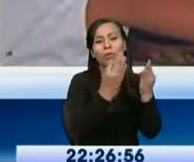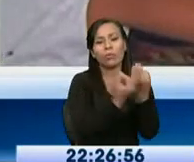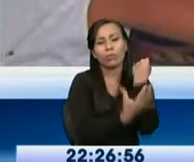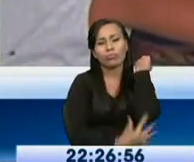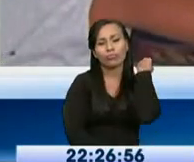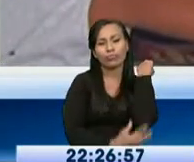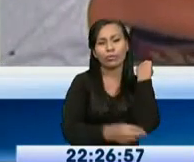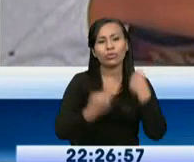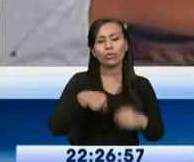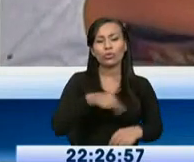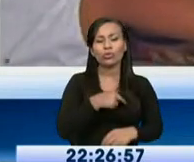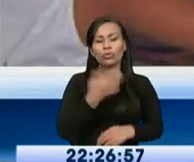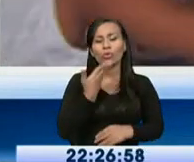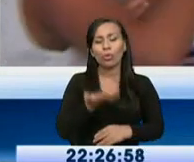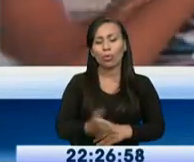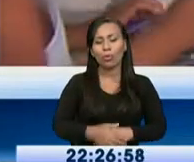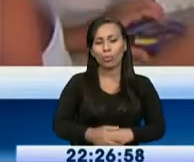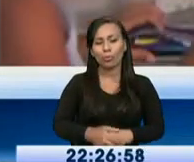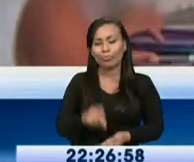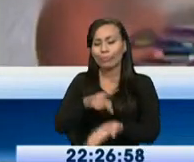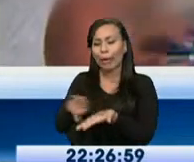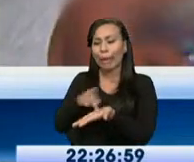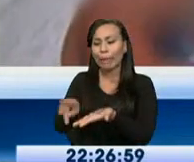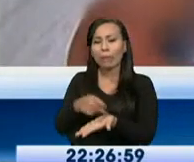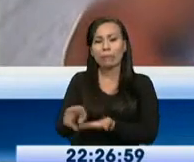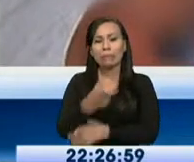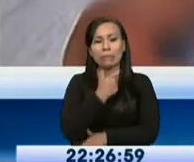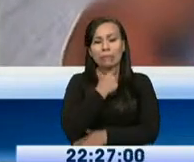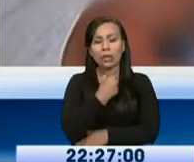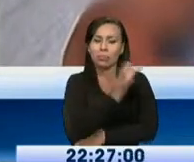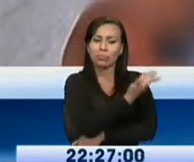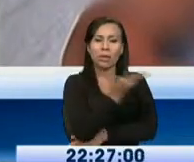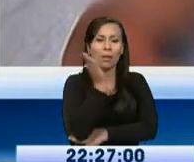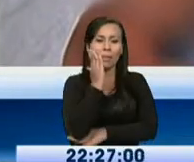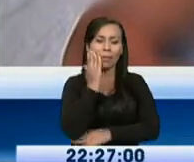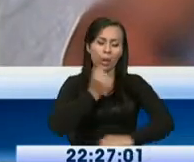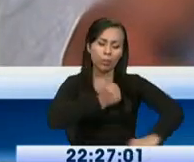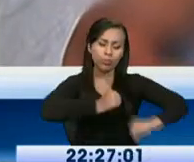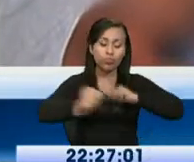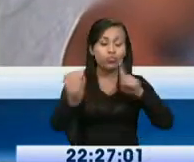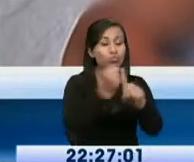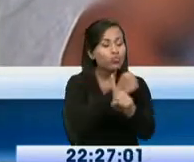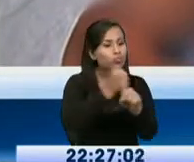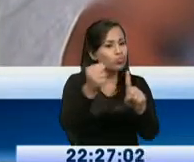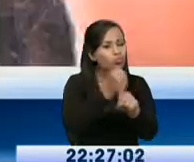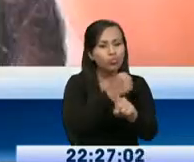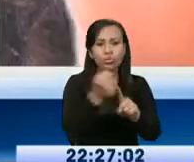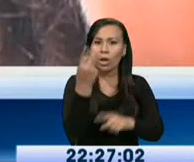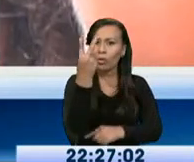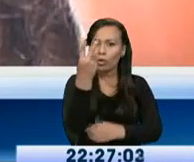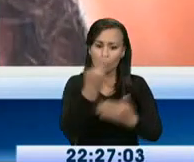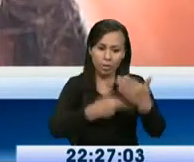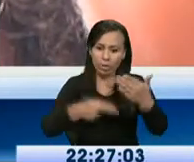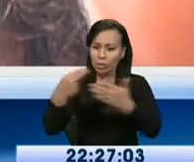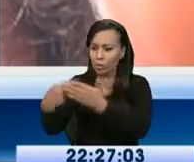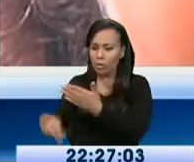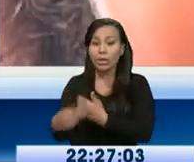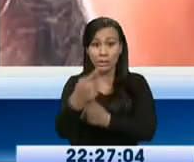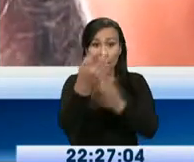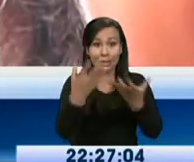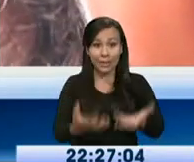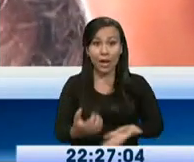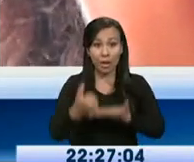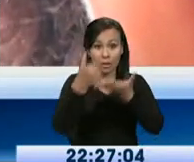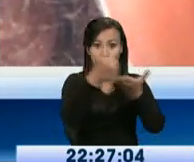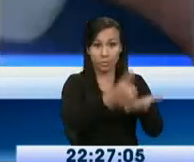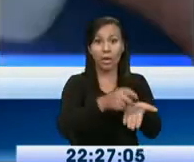bailarina también, y imagínese usted ver ese corazón de una madre que lucha cada día por sus 2 hijos. Si quieren colaborar particularmente, lo